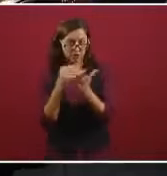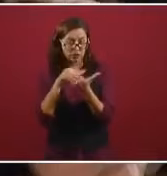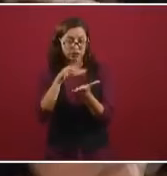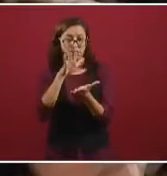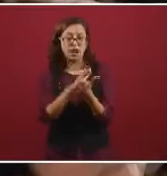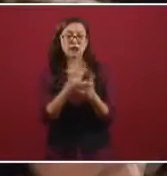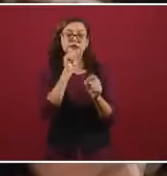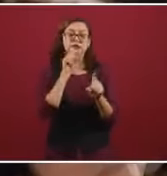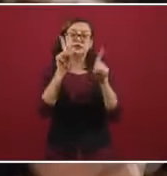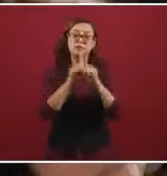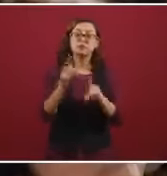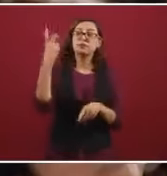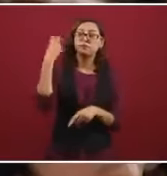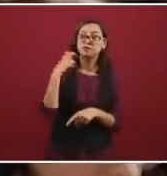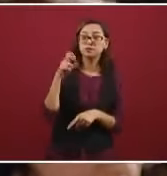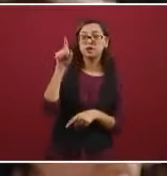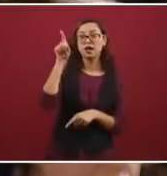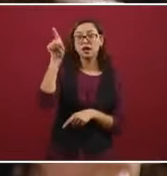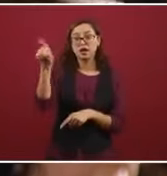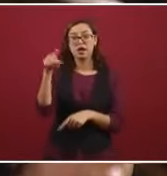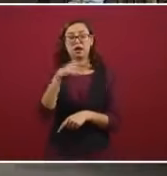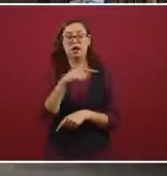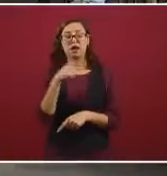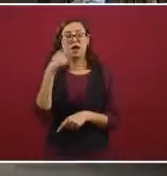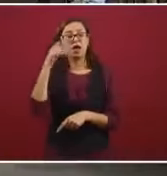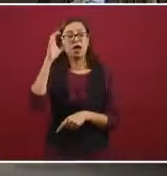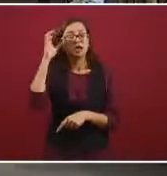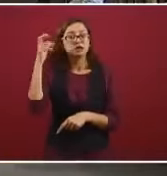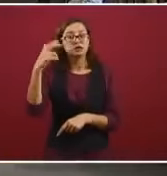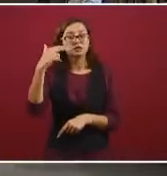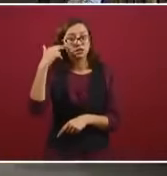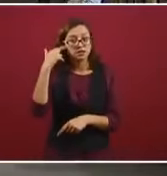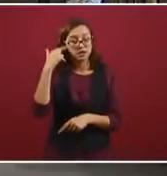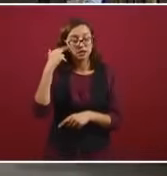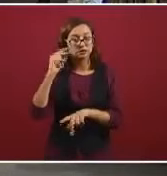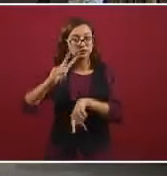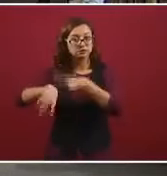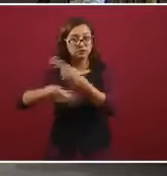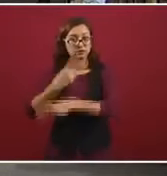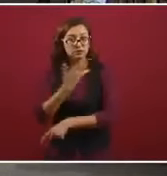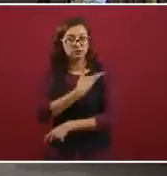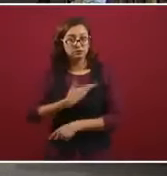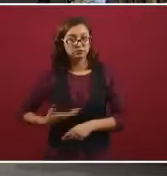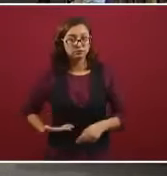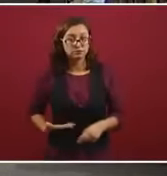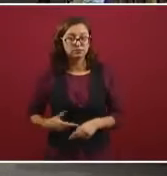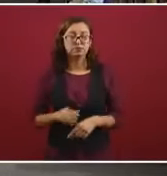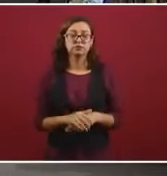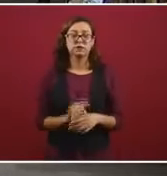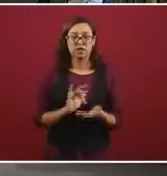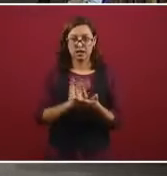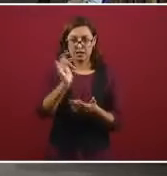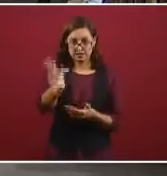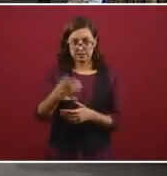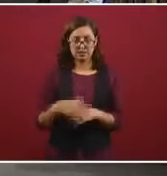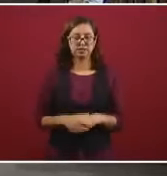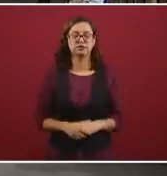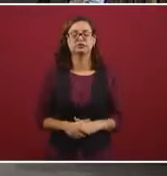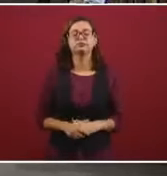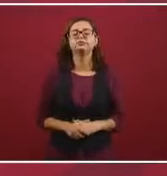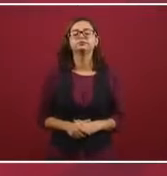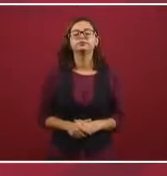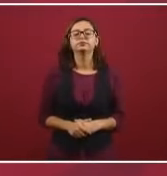a China el señor presidente? Mil gracias. Bueno, ¿cuáles son los posicionamientos de